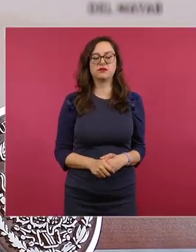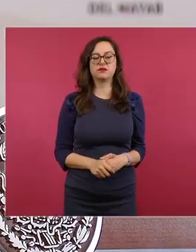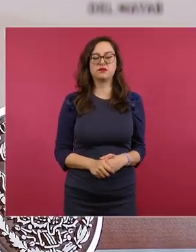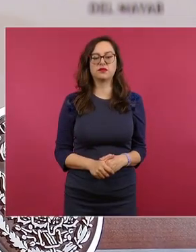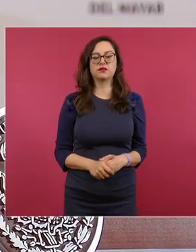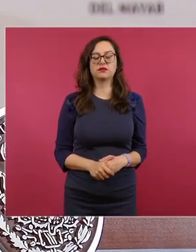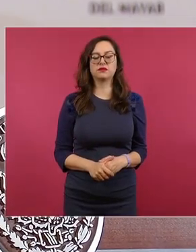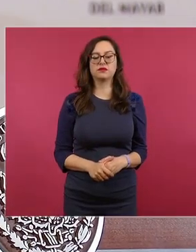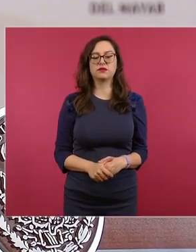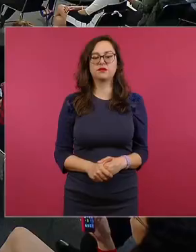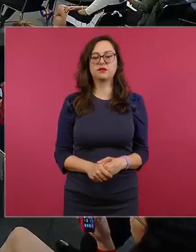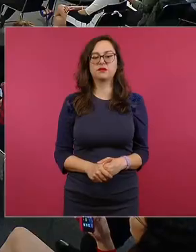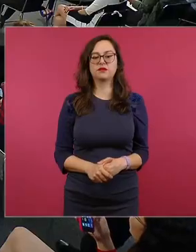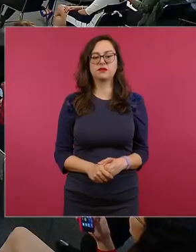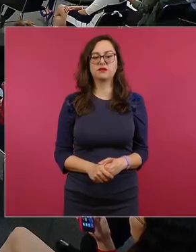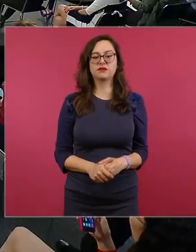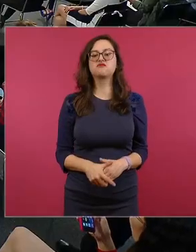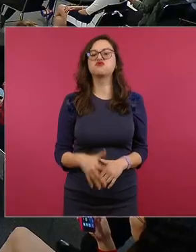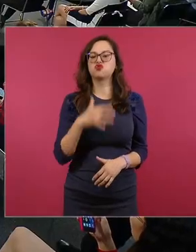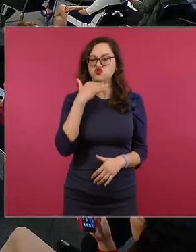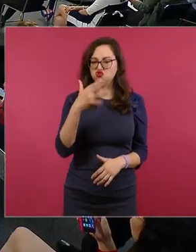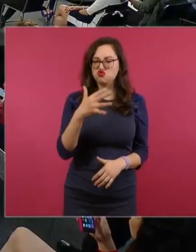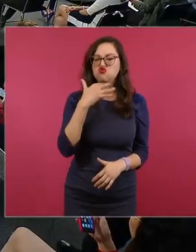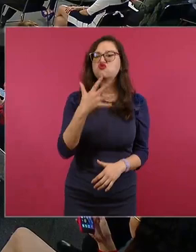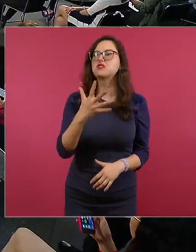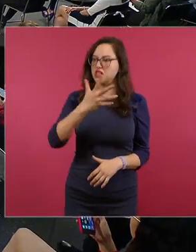serio, pero sucia.